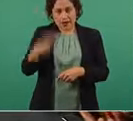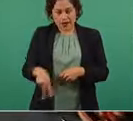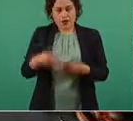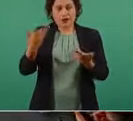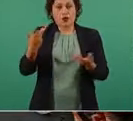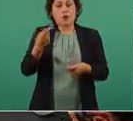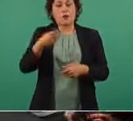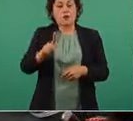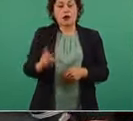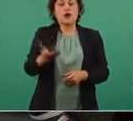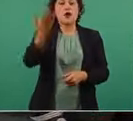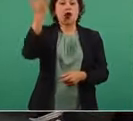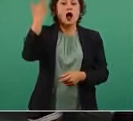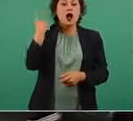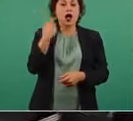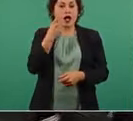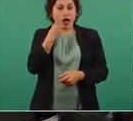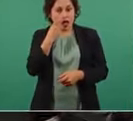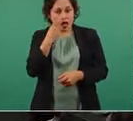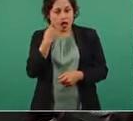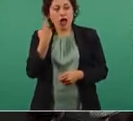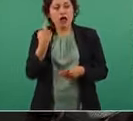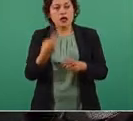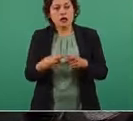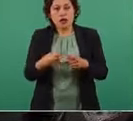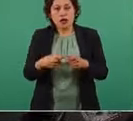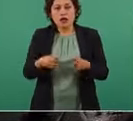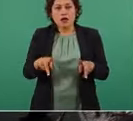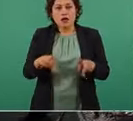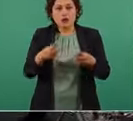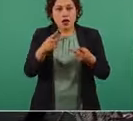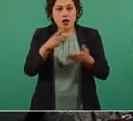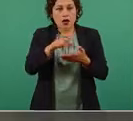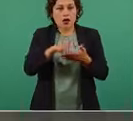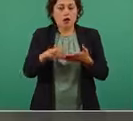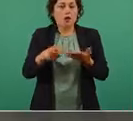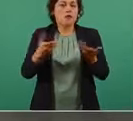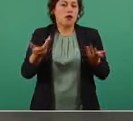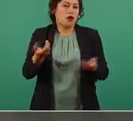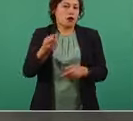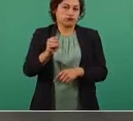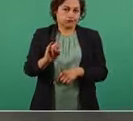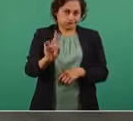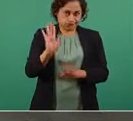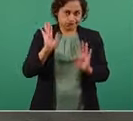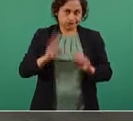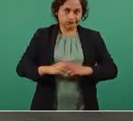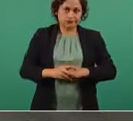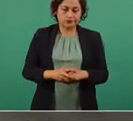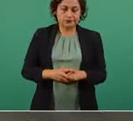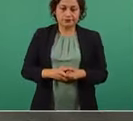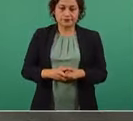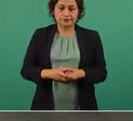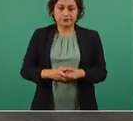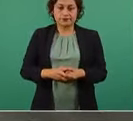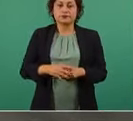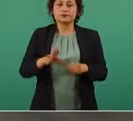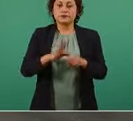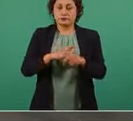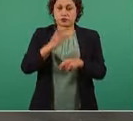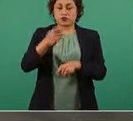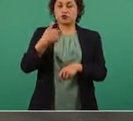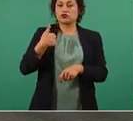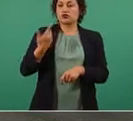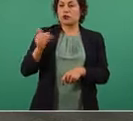que hicieron esta operación. Entonces, vamos a pedirle a